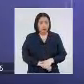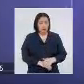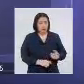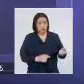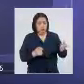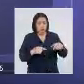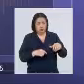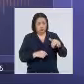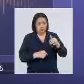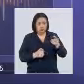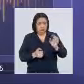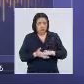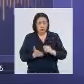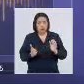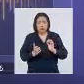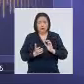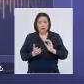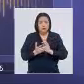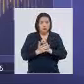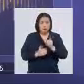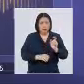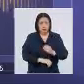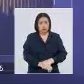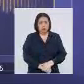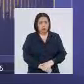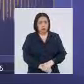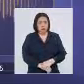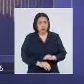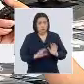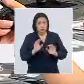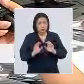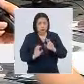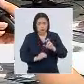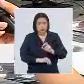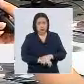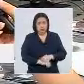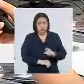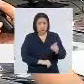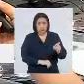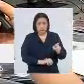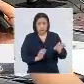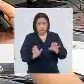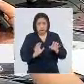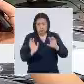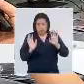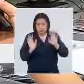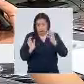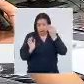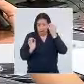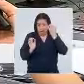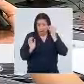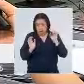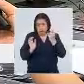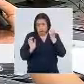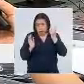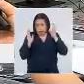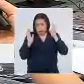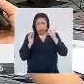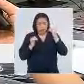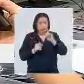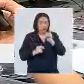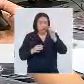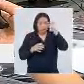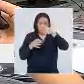gordito cabezón de Chorrillos, un 13 Pro Max, ya que lo trae. Lo ha hecho de manera empírica, porque no es un